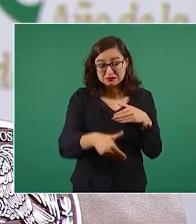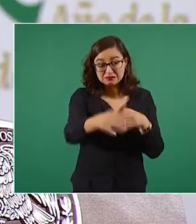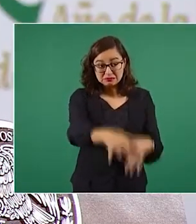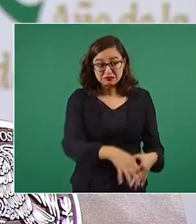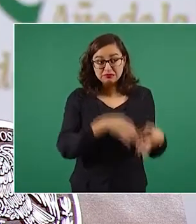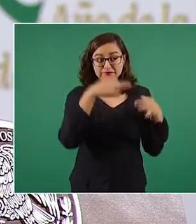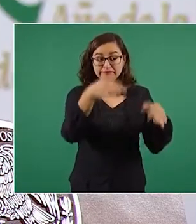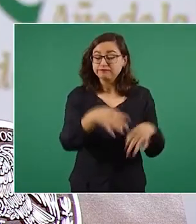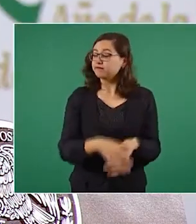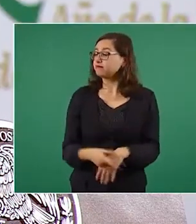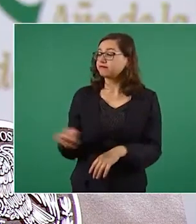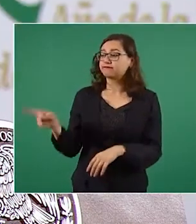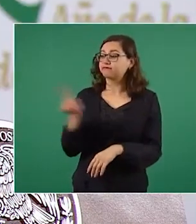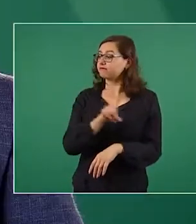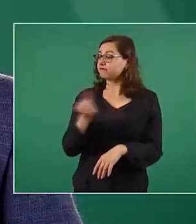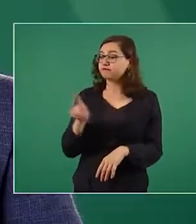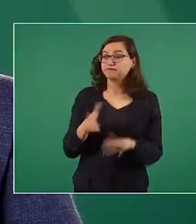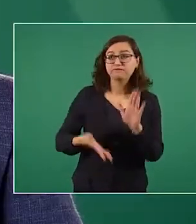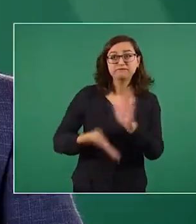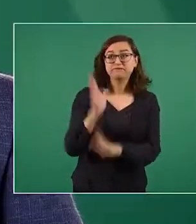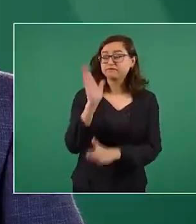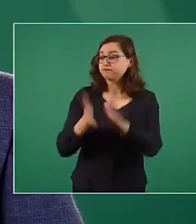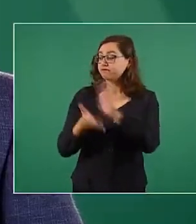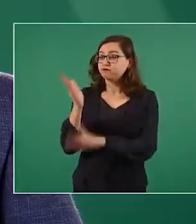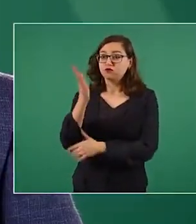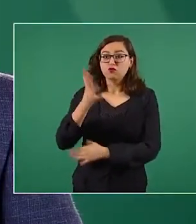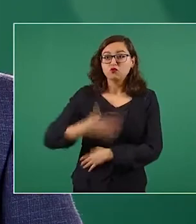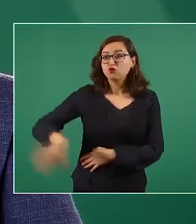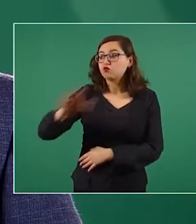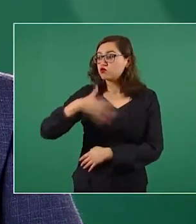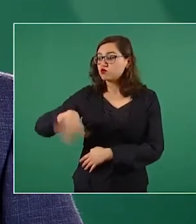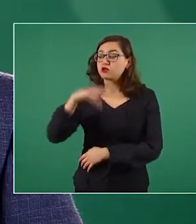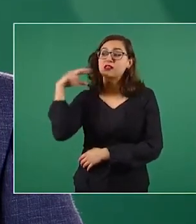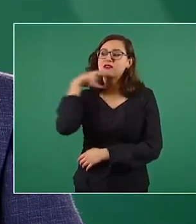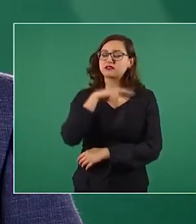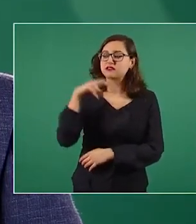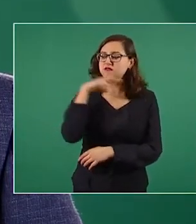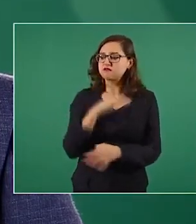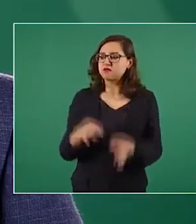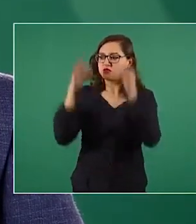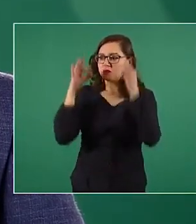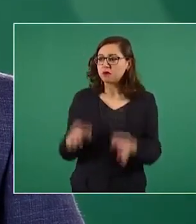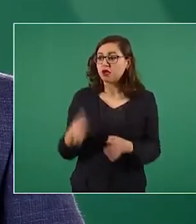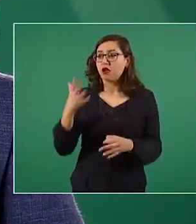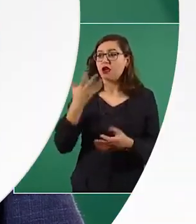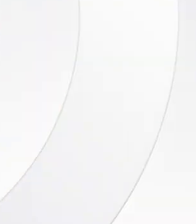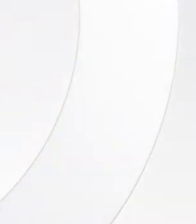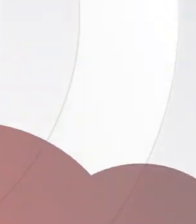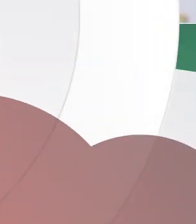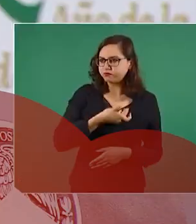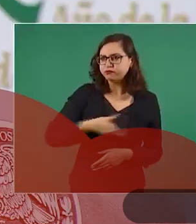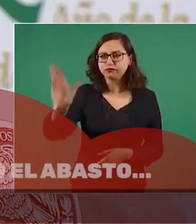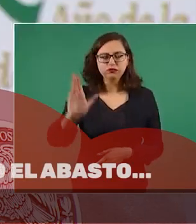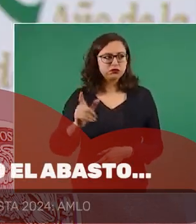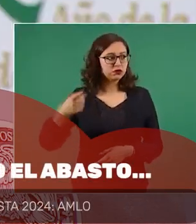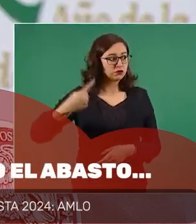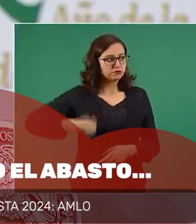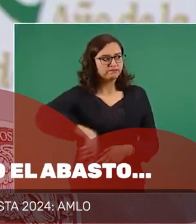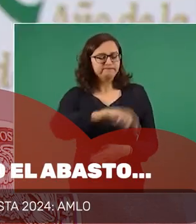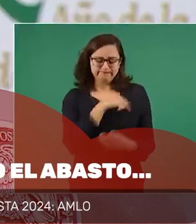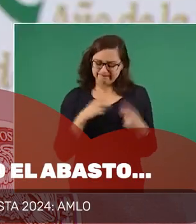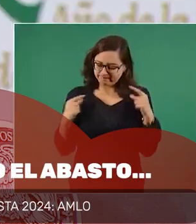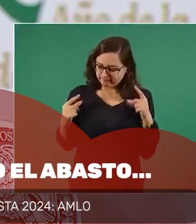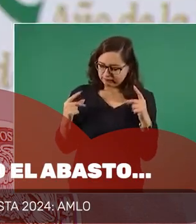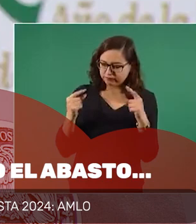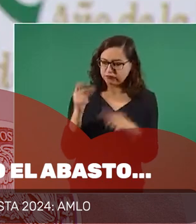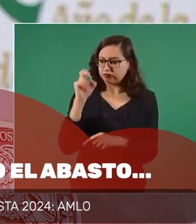Salgan a comprar, háganlo rápido, háganlo bien. No descansen hasta lograrlo. El secretario de Salud, Jorge